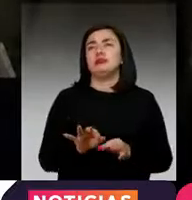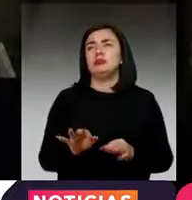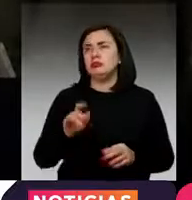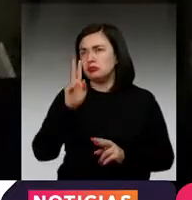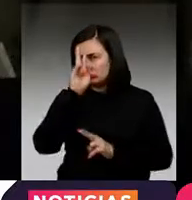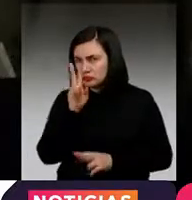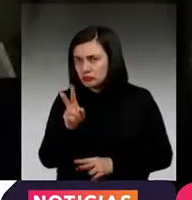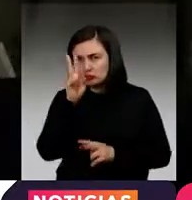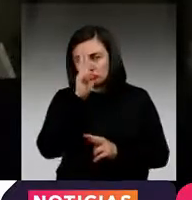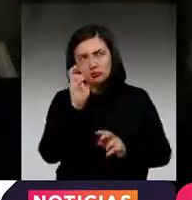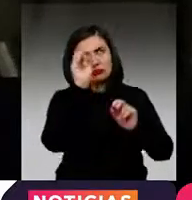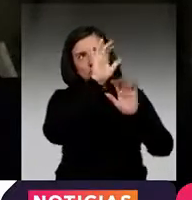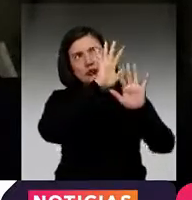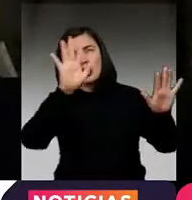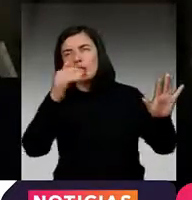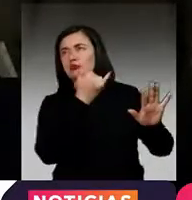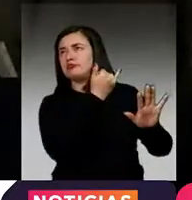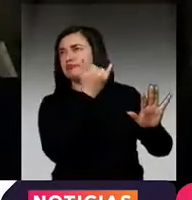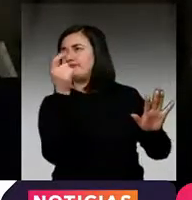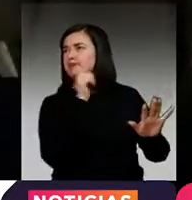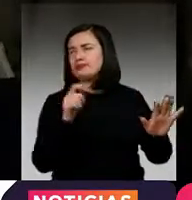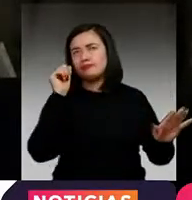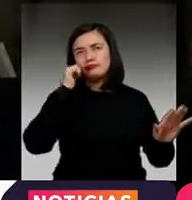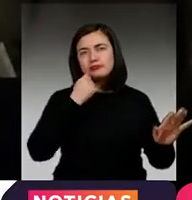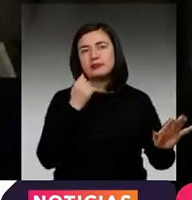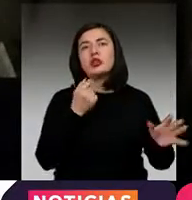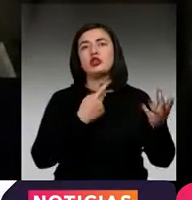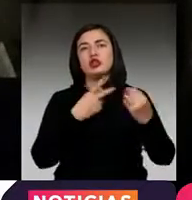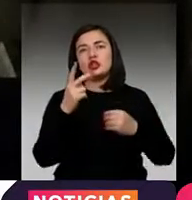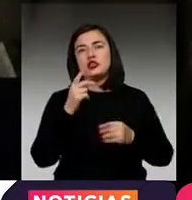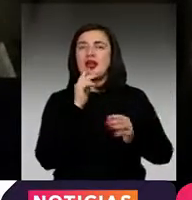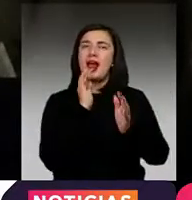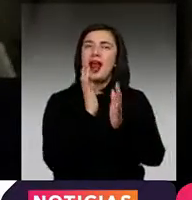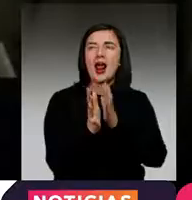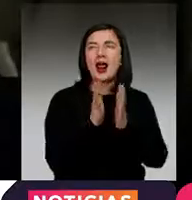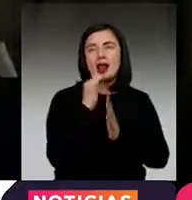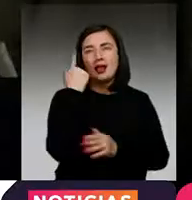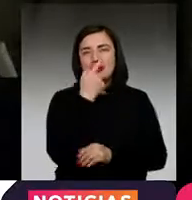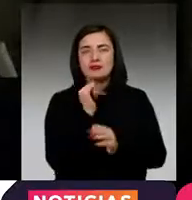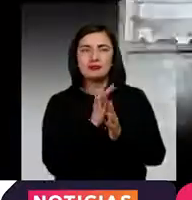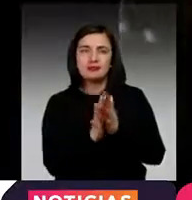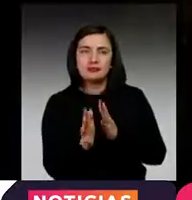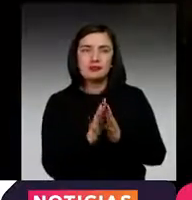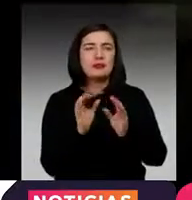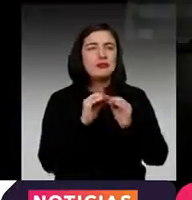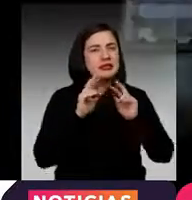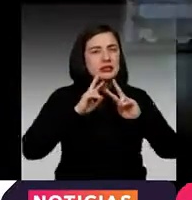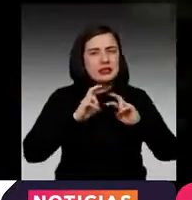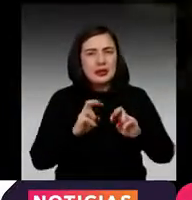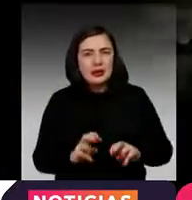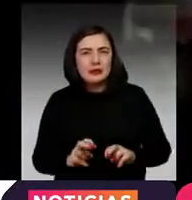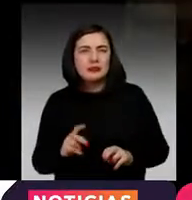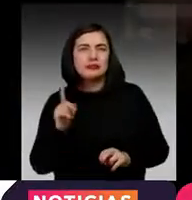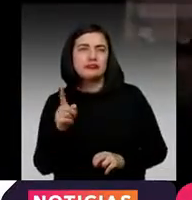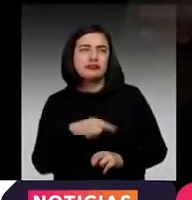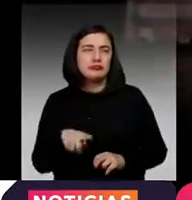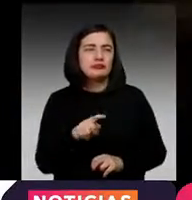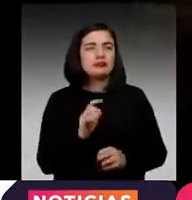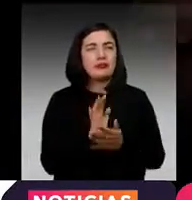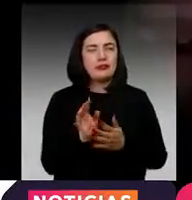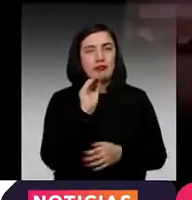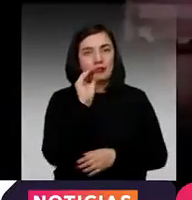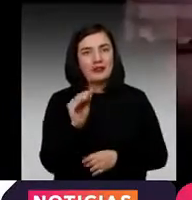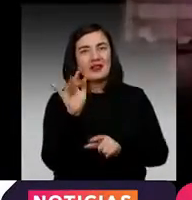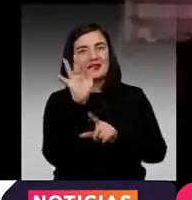la presencia que consta de 12 retratos hablados y una investigación que respalda la creación de esos rostros. Con un videomapping,